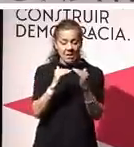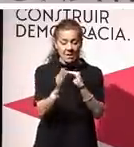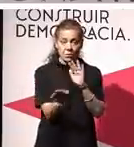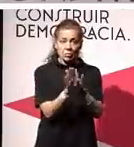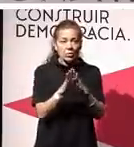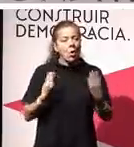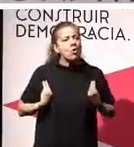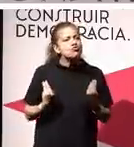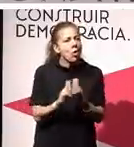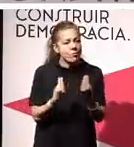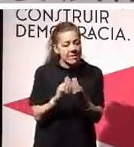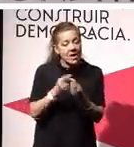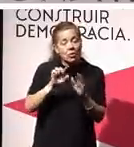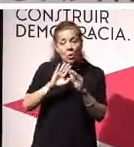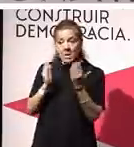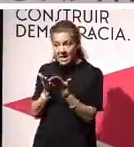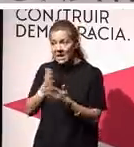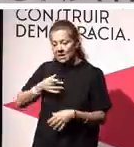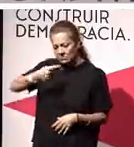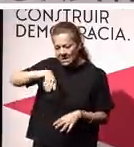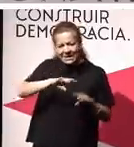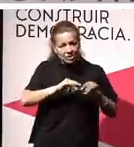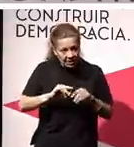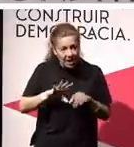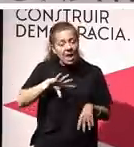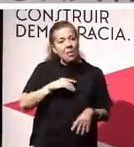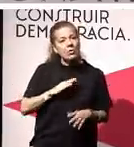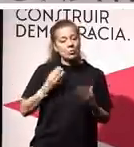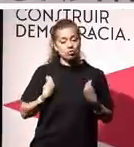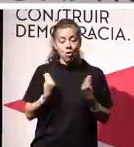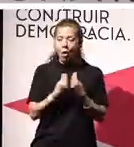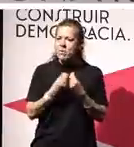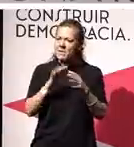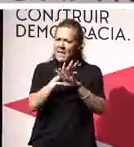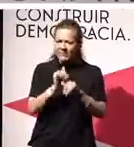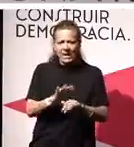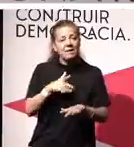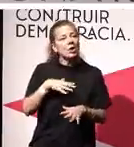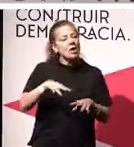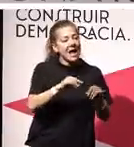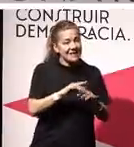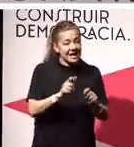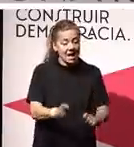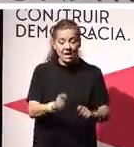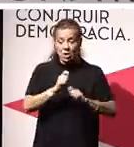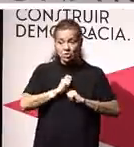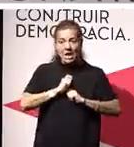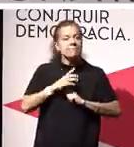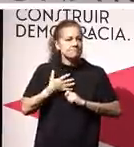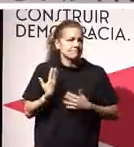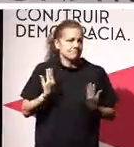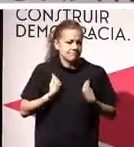la convivencia con el planeta y con nuestra tierra y que podamos volver a convivir pacíficamente con la tierra que nos da para